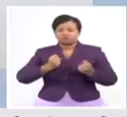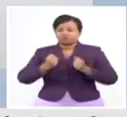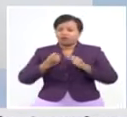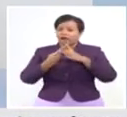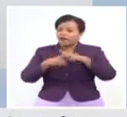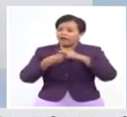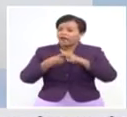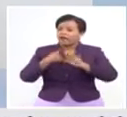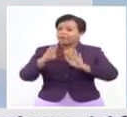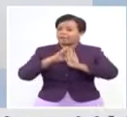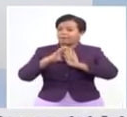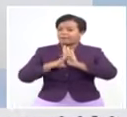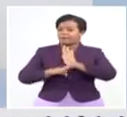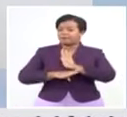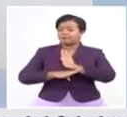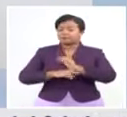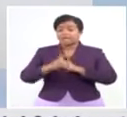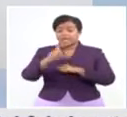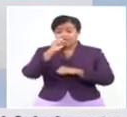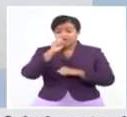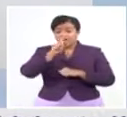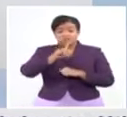de 18 años y menos,